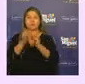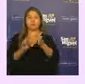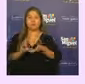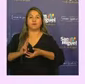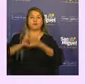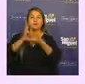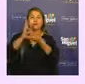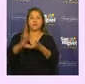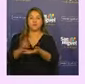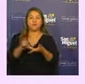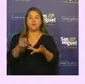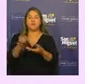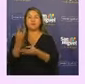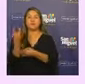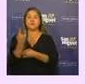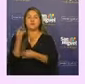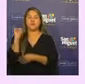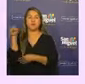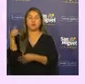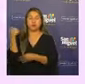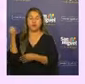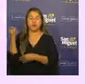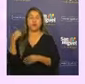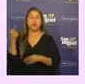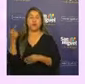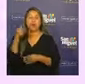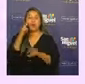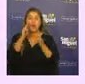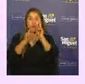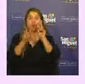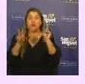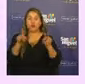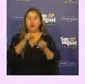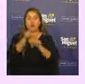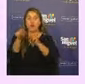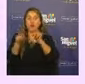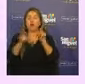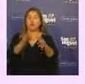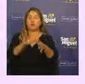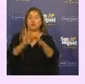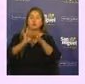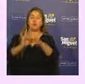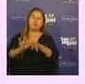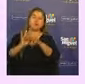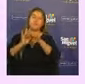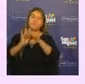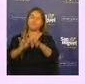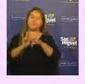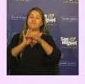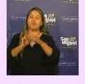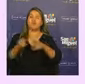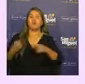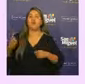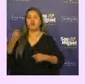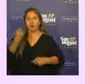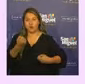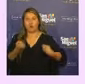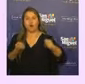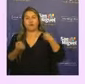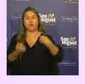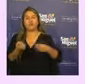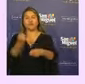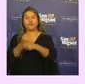representantes también de la Universidad Autónoma que los veo por ahí, que muchas, muchas gracias por la colaboración en